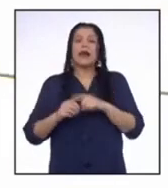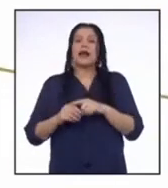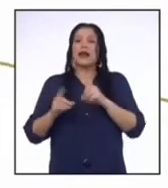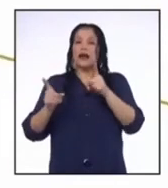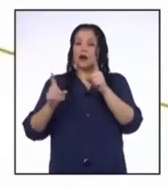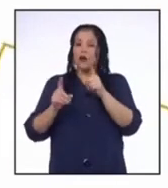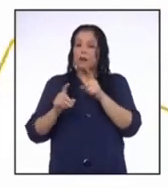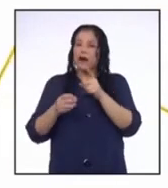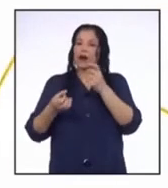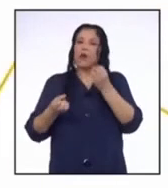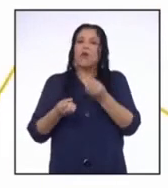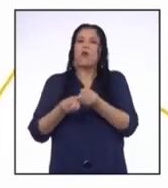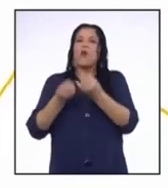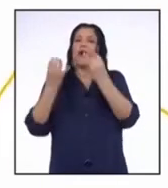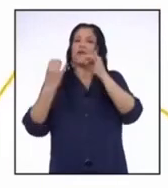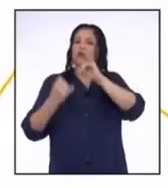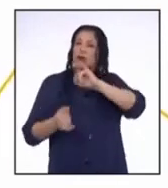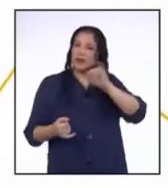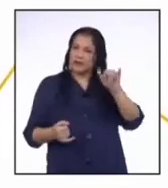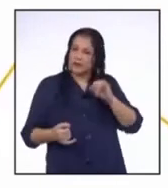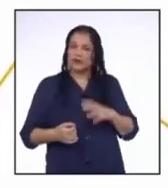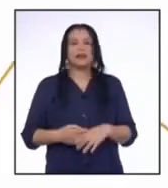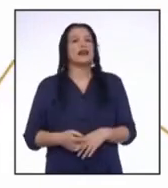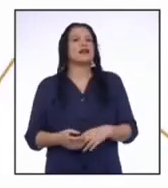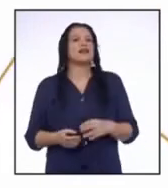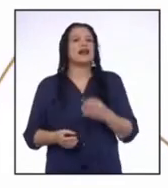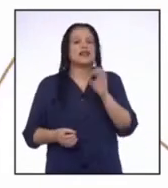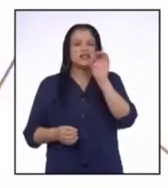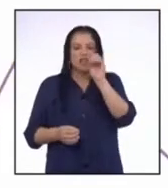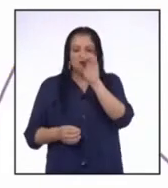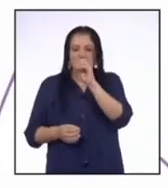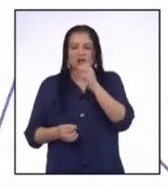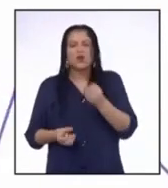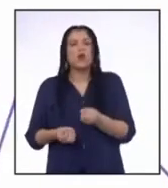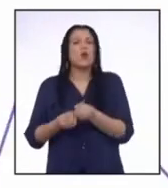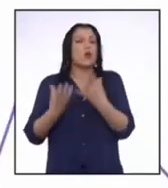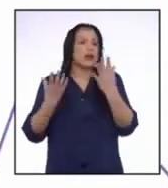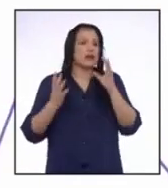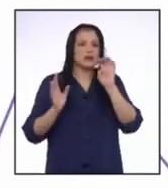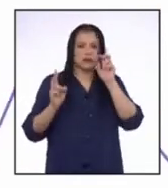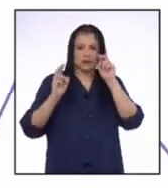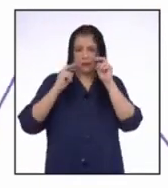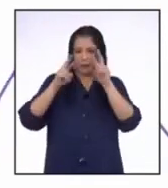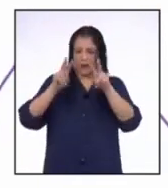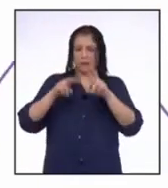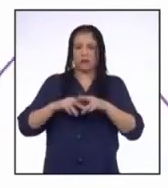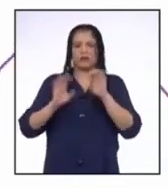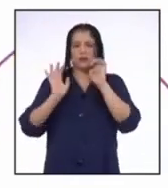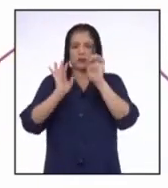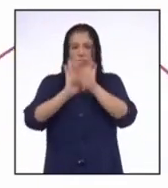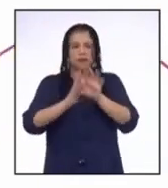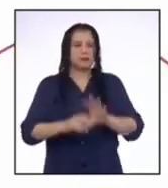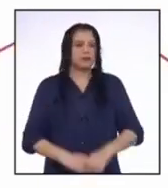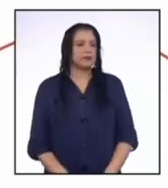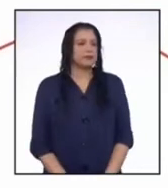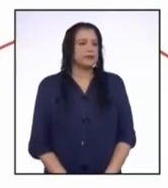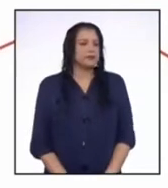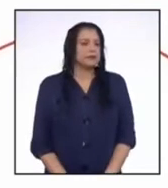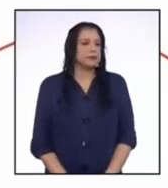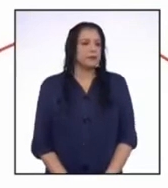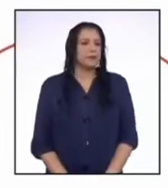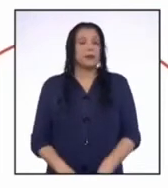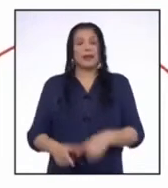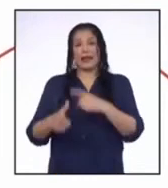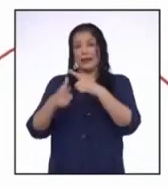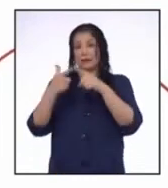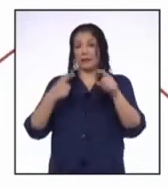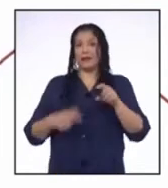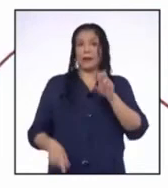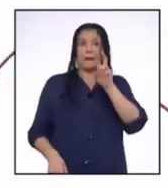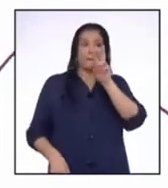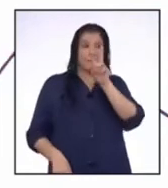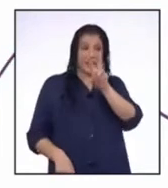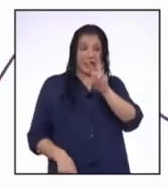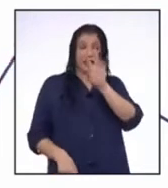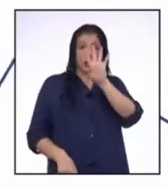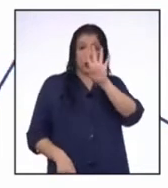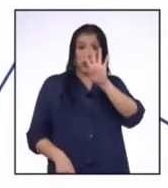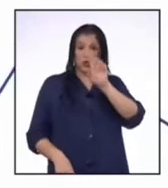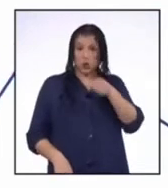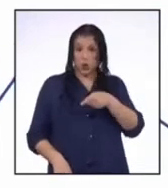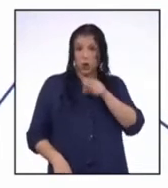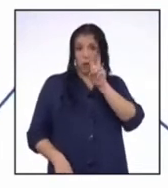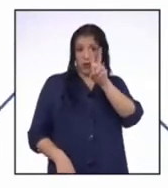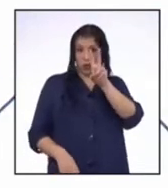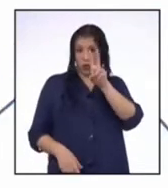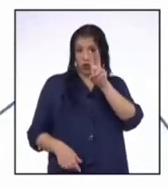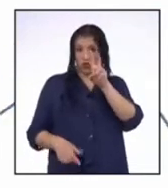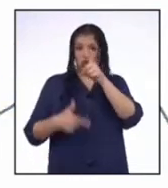la izquierda a tantos lugares como ceros tenga la unidad. Veamos esos ejemplos. Al dividir 24 enteros 2